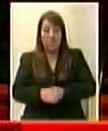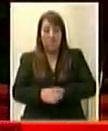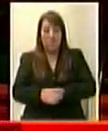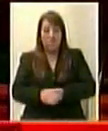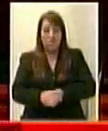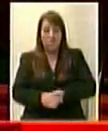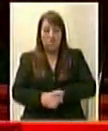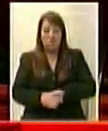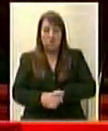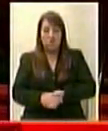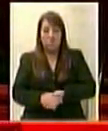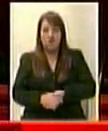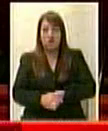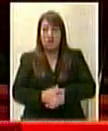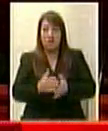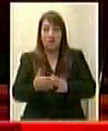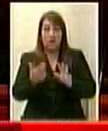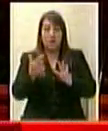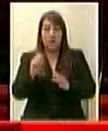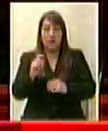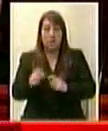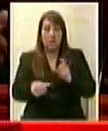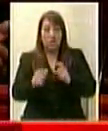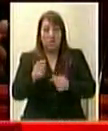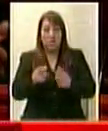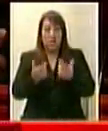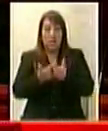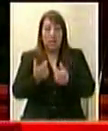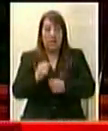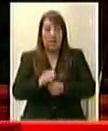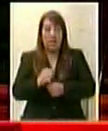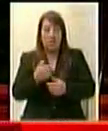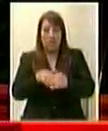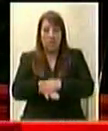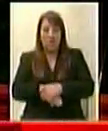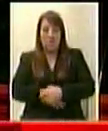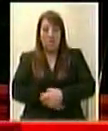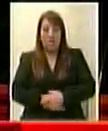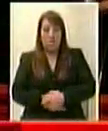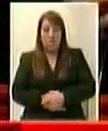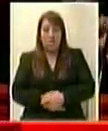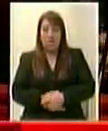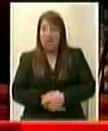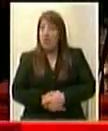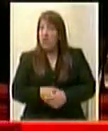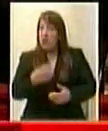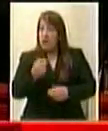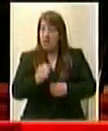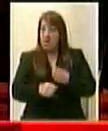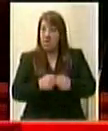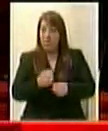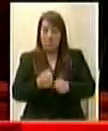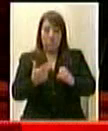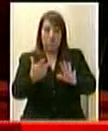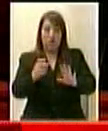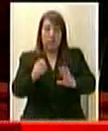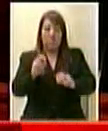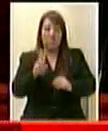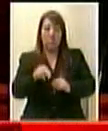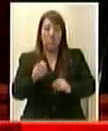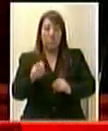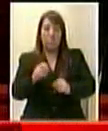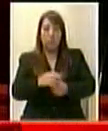no parte de los 70.000 afectados de esta guerra interna, esta guerra criminal del año 80 al